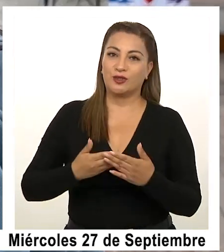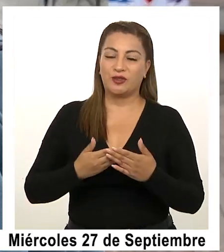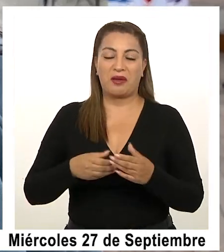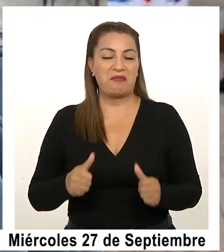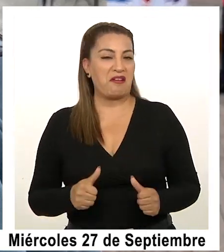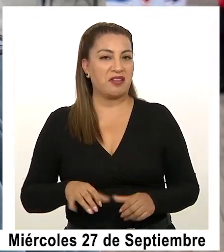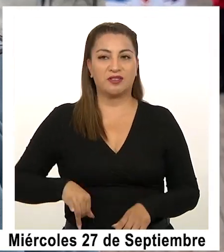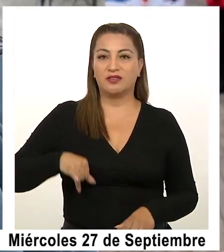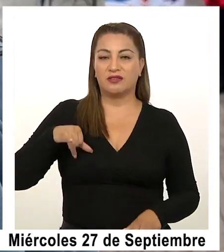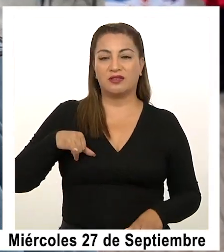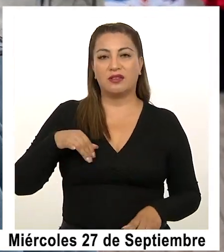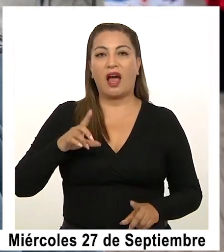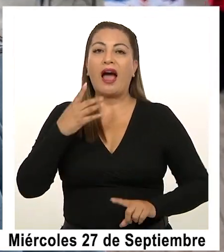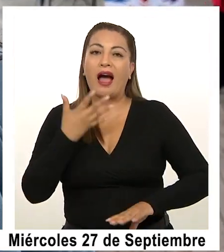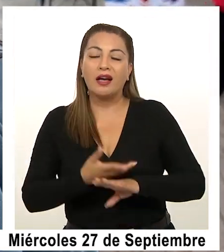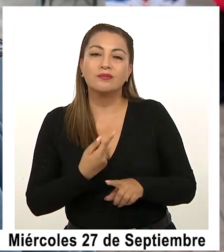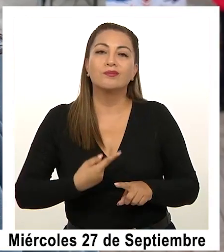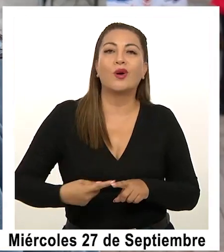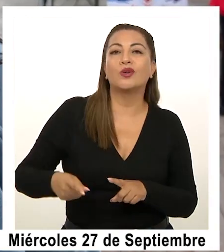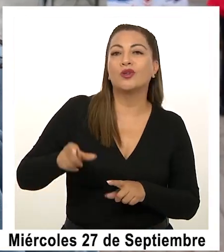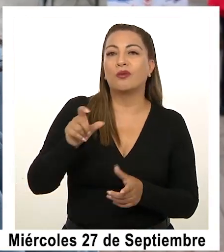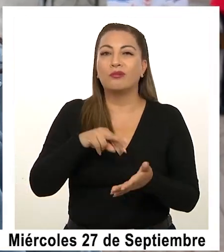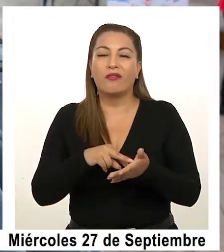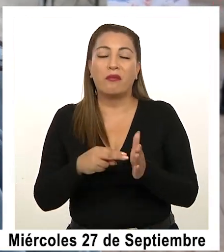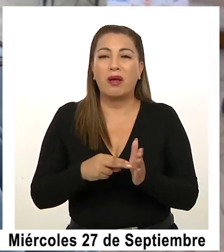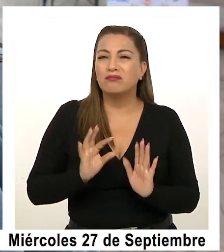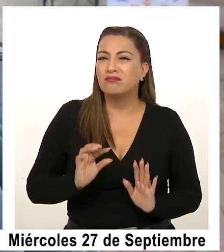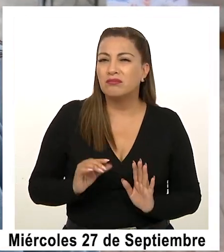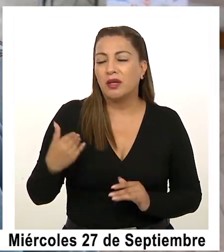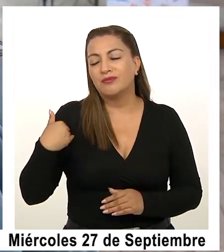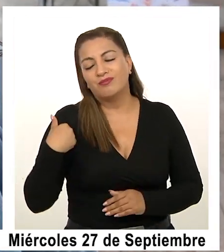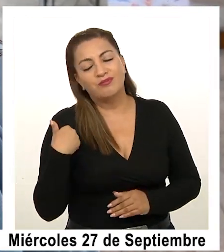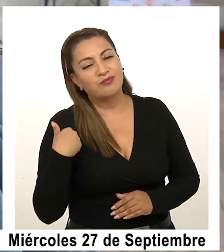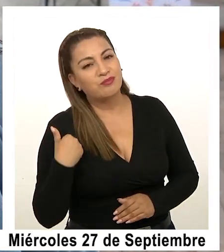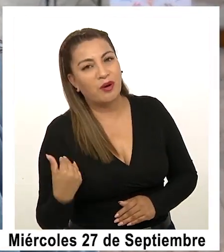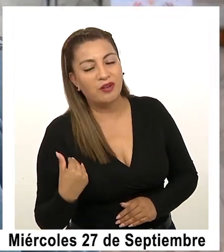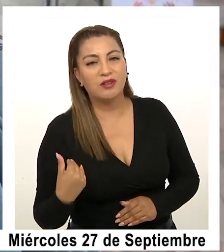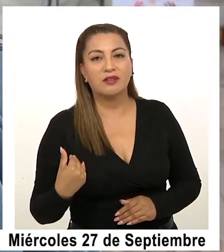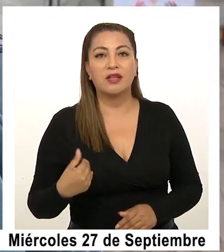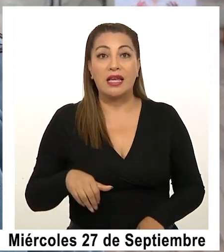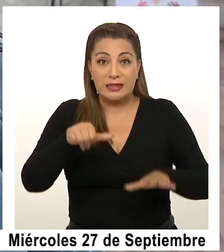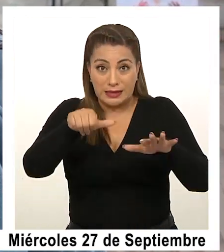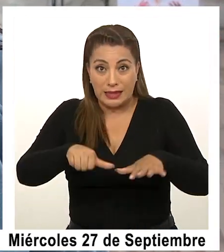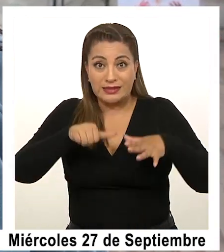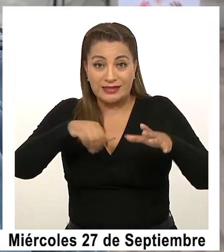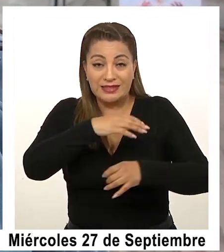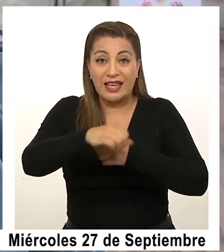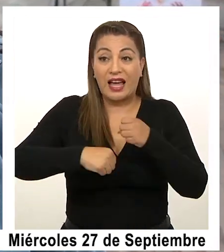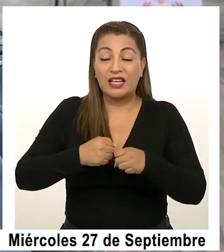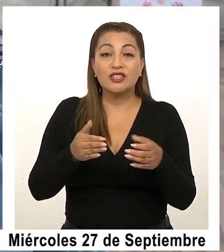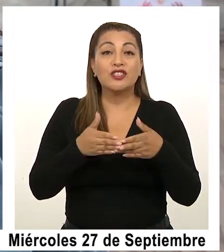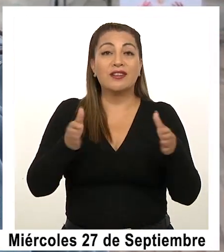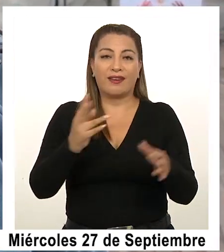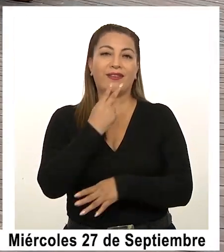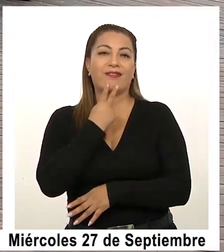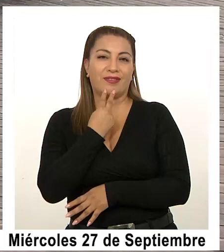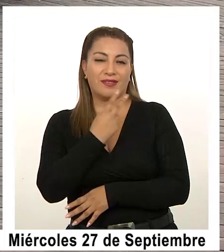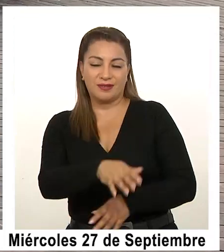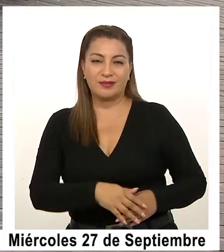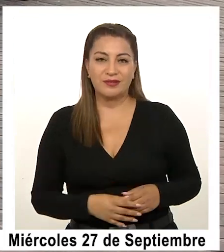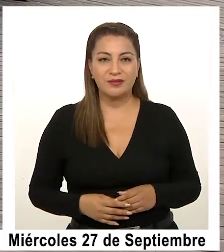absolutamente. Tengo otra falla renal porque esto no es eterno, pero no importa. Se me regalaron 16 años de libertad y vida, como